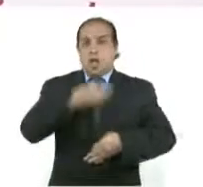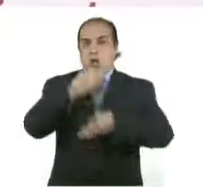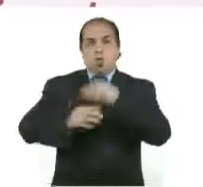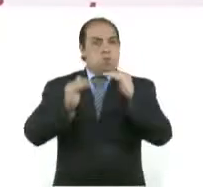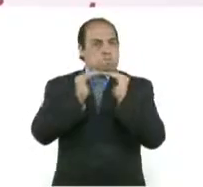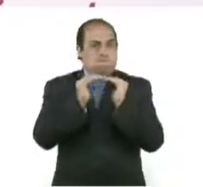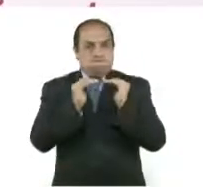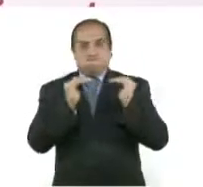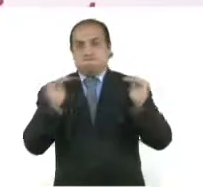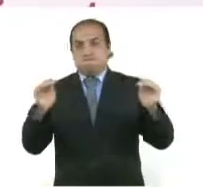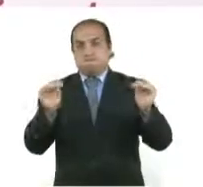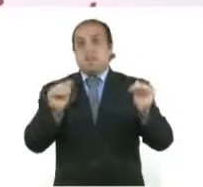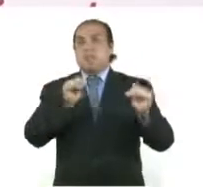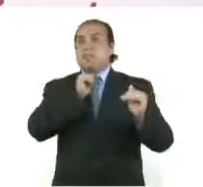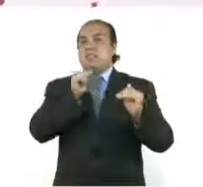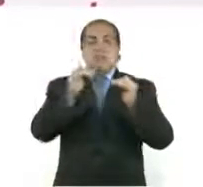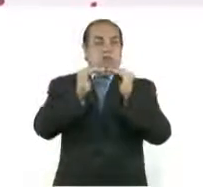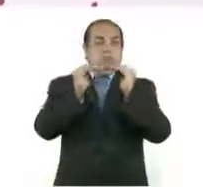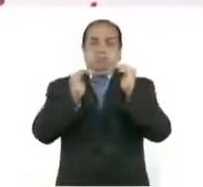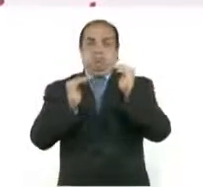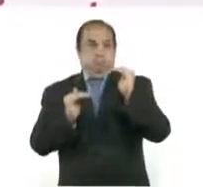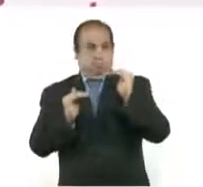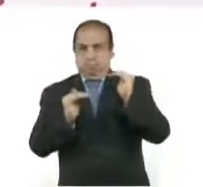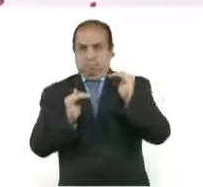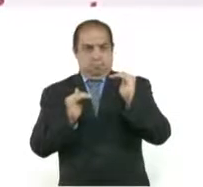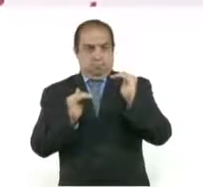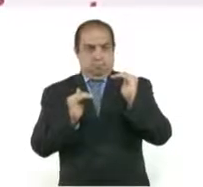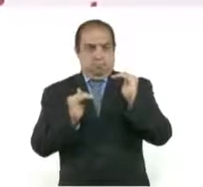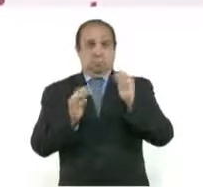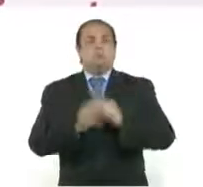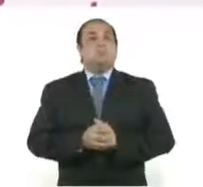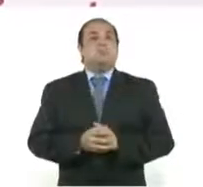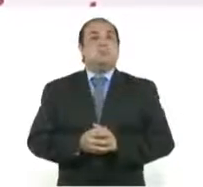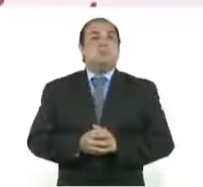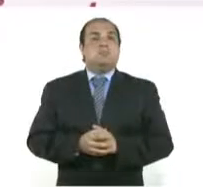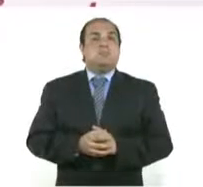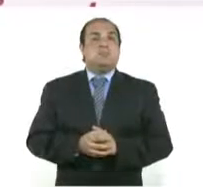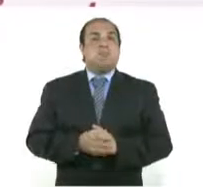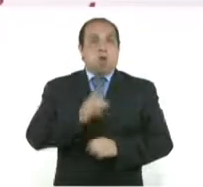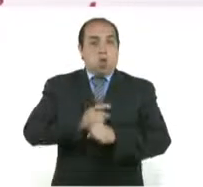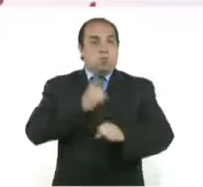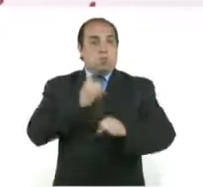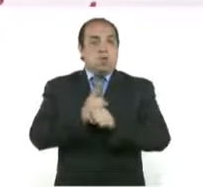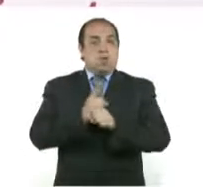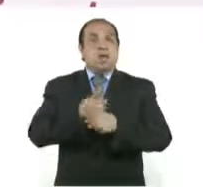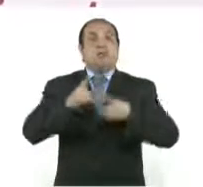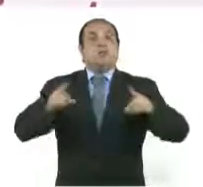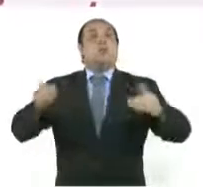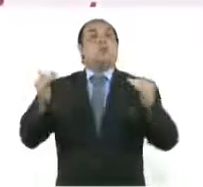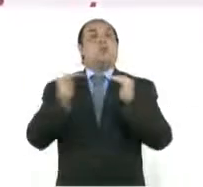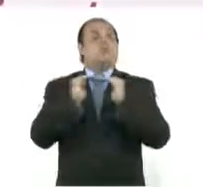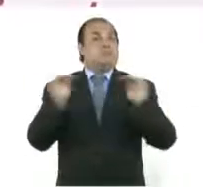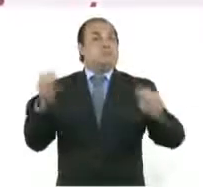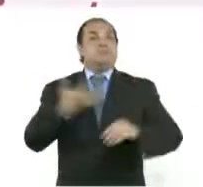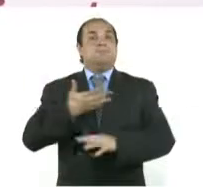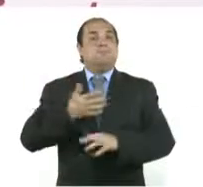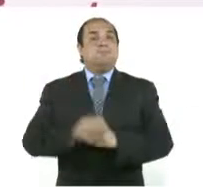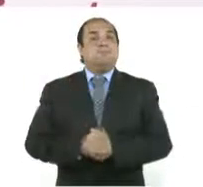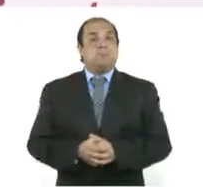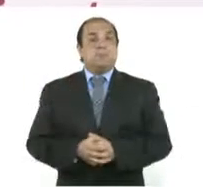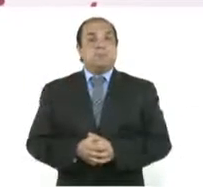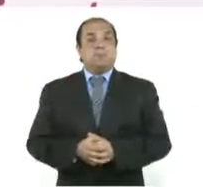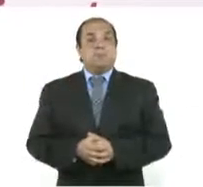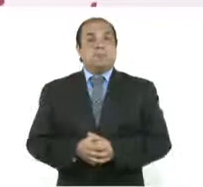y no dejar a nadie fuera de las oportunidades de desarrollo. Llegar hasta el